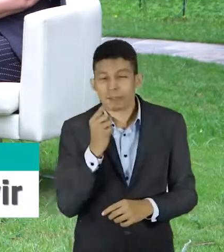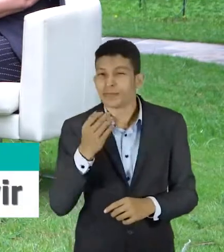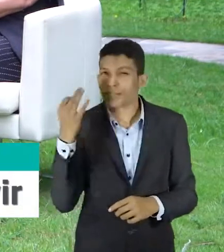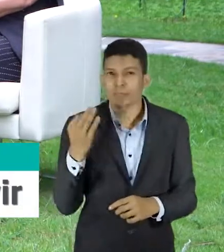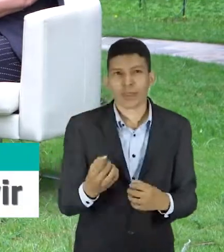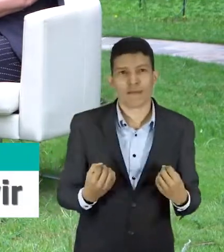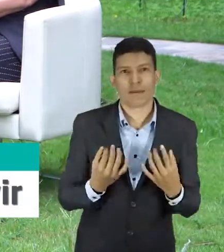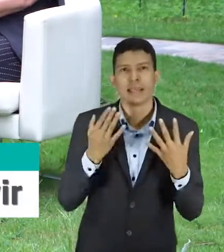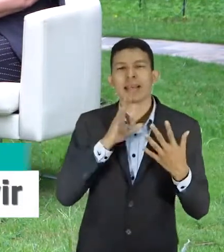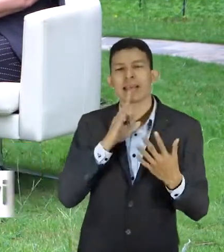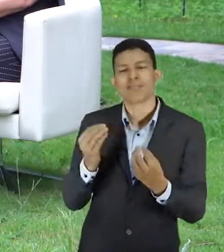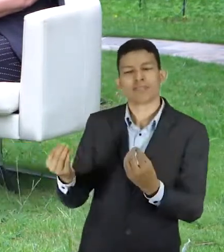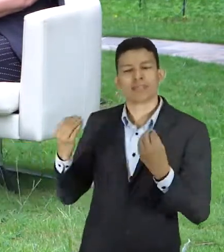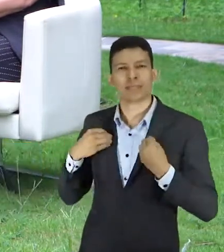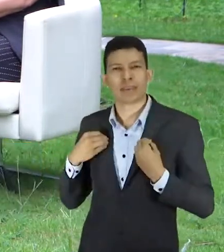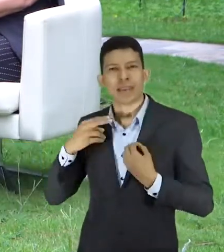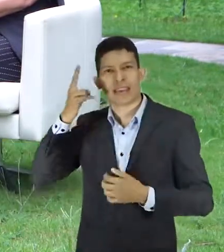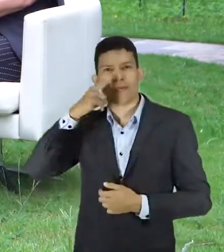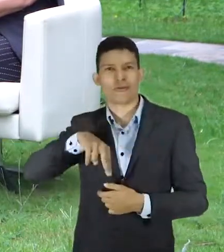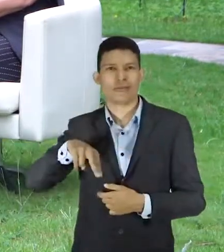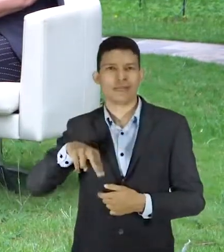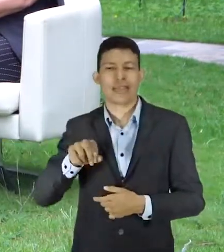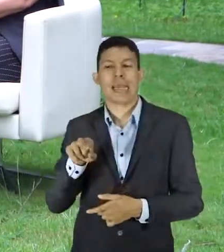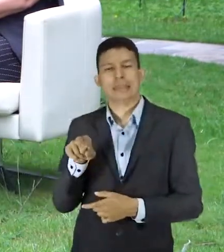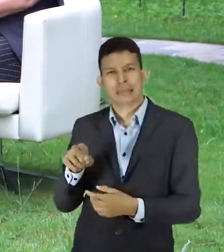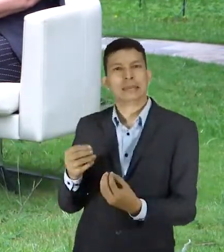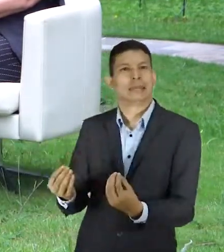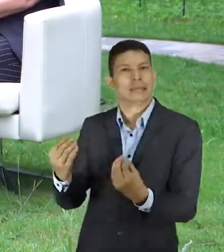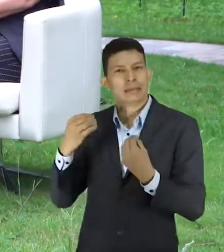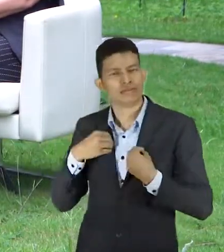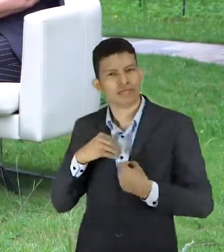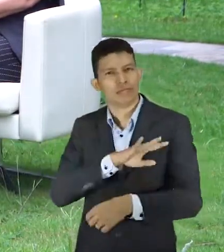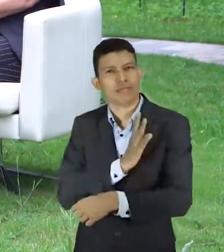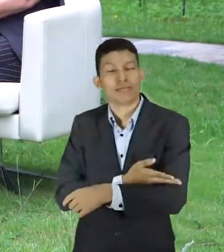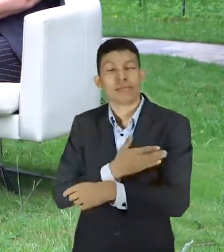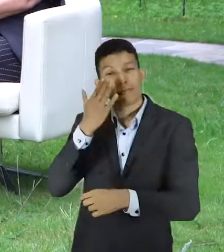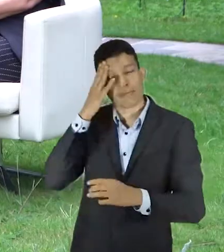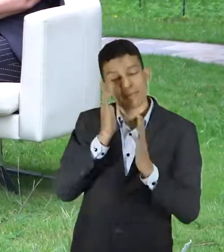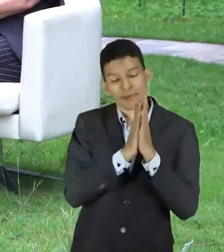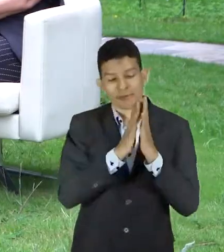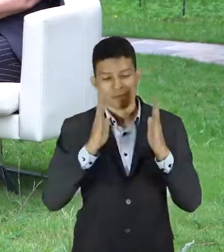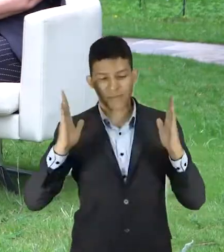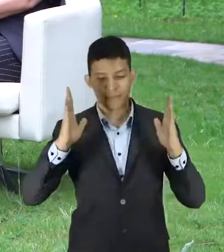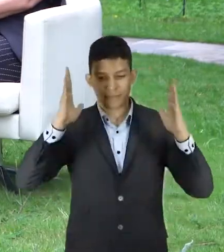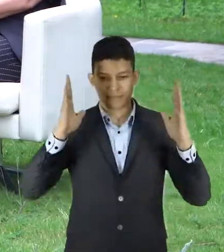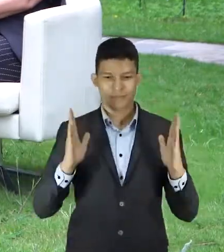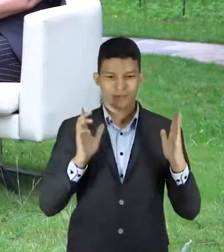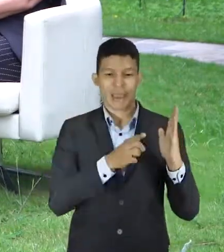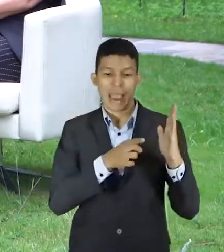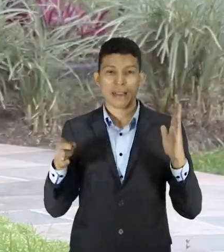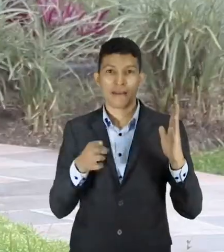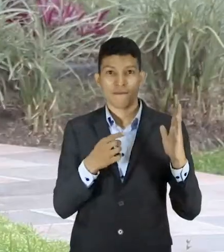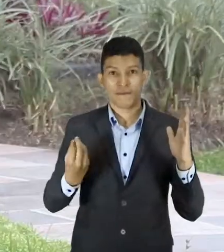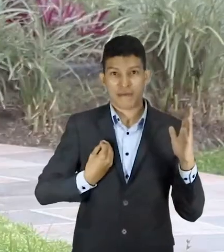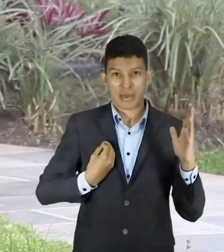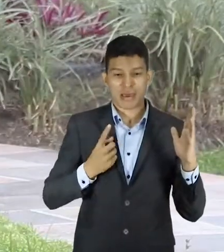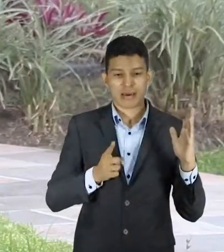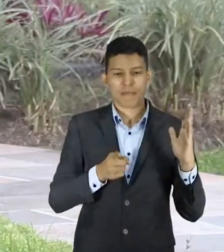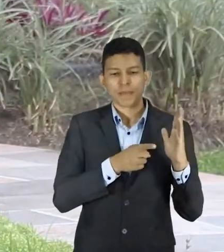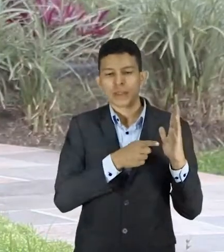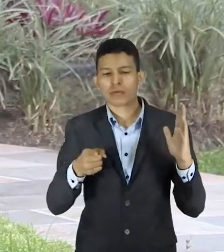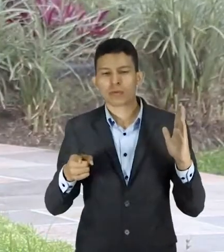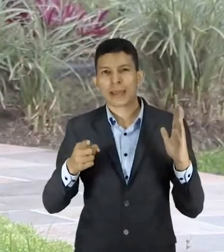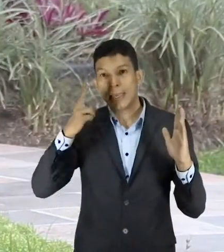vida se la dan sus hijos. ¿Sí? Estamos en una etapa de la vida en donde nuestros